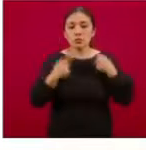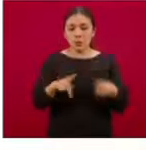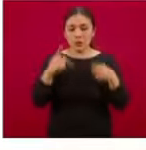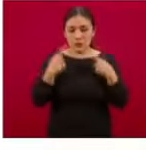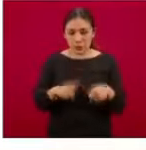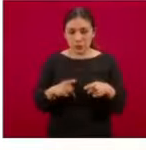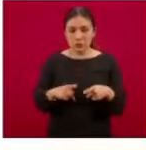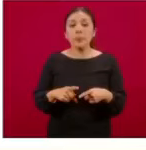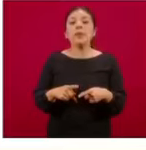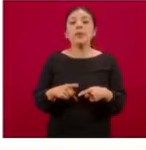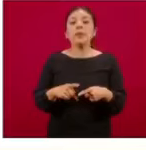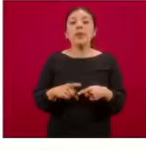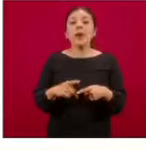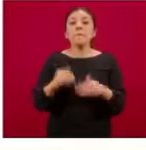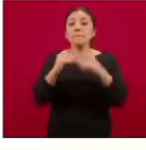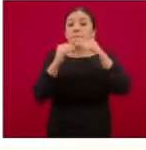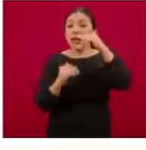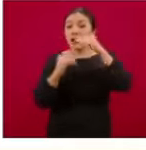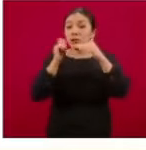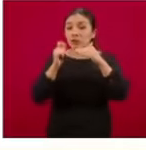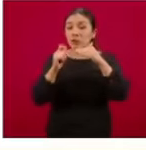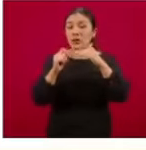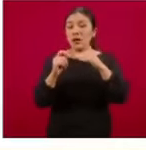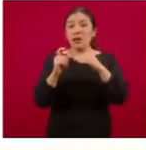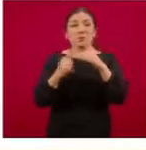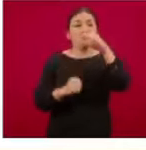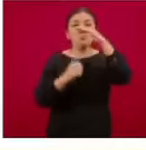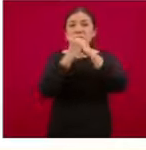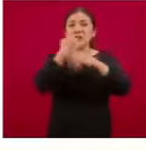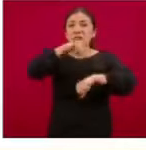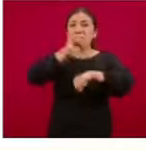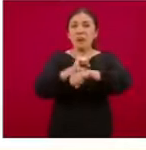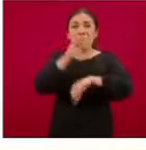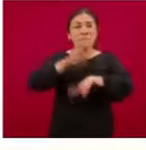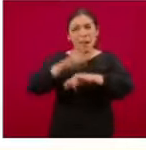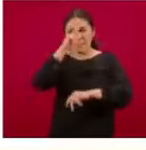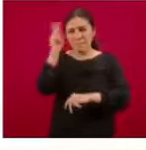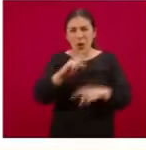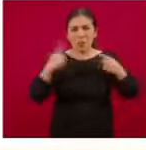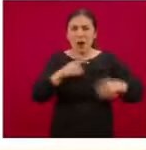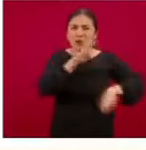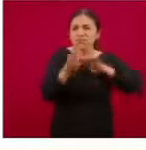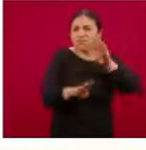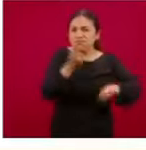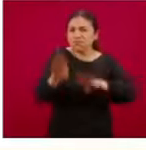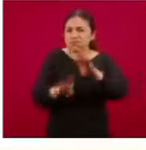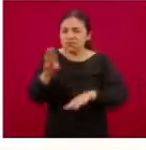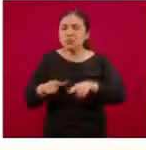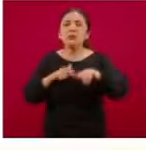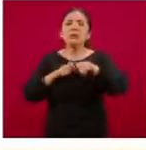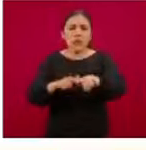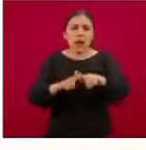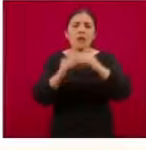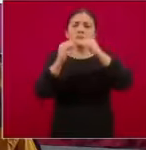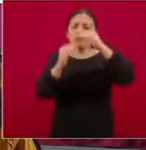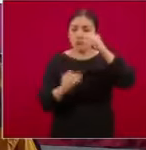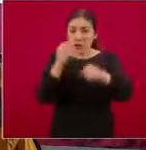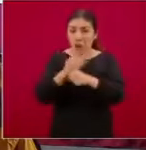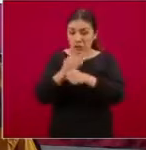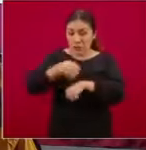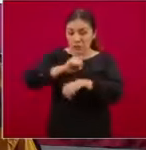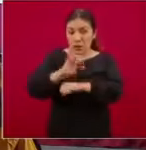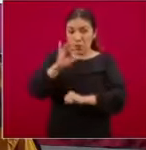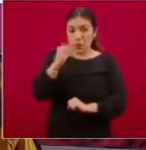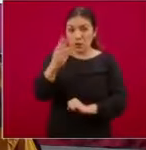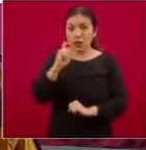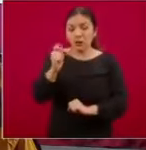93.772. La disminución desde el punto más alto, desde la semana con mayores defunciones registradas, continúa siendo para la semana